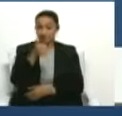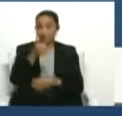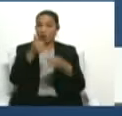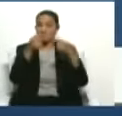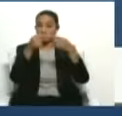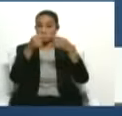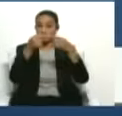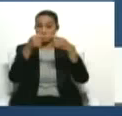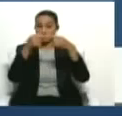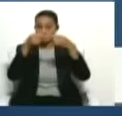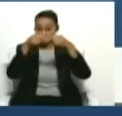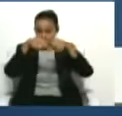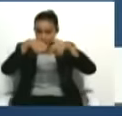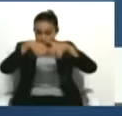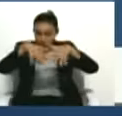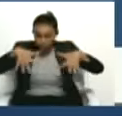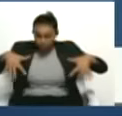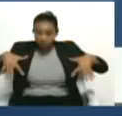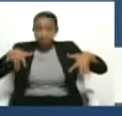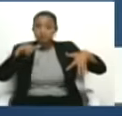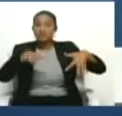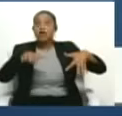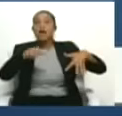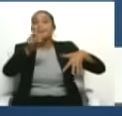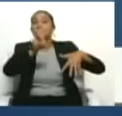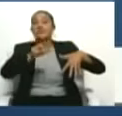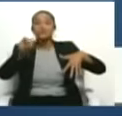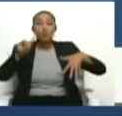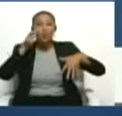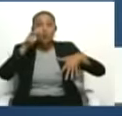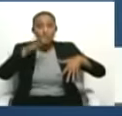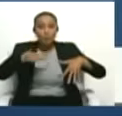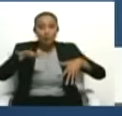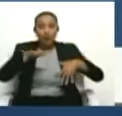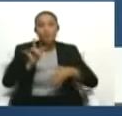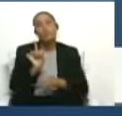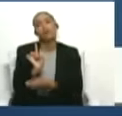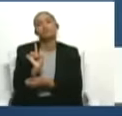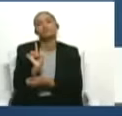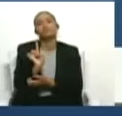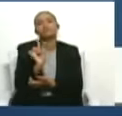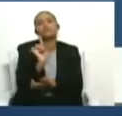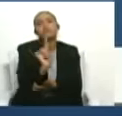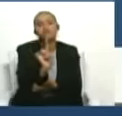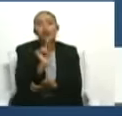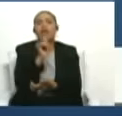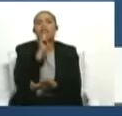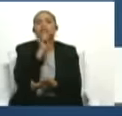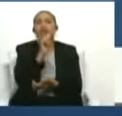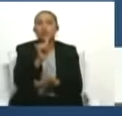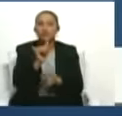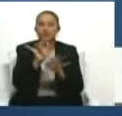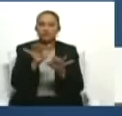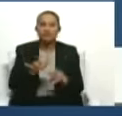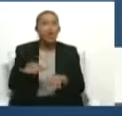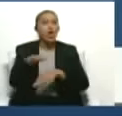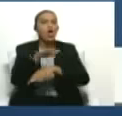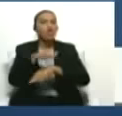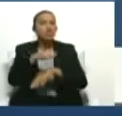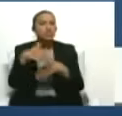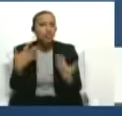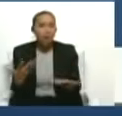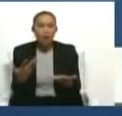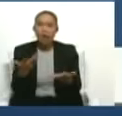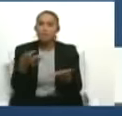donde efectivamente el pueblo puede acercarse a entregar su denuncia, como plazas, centros educativos, mercados